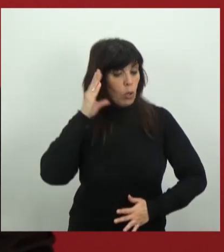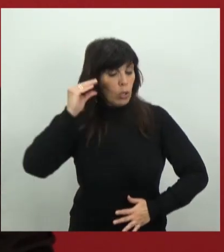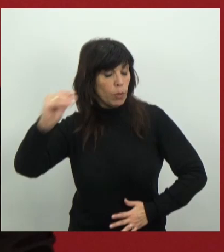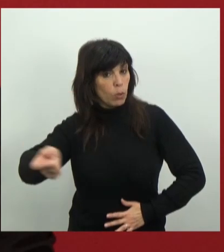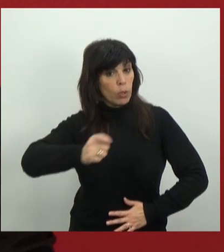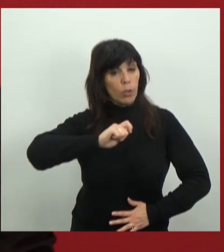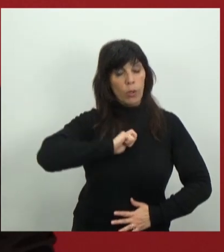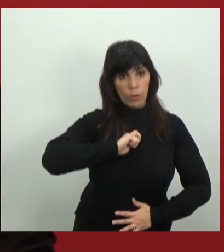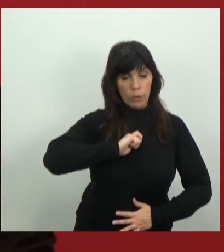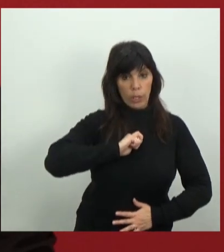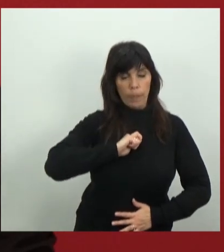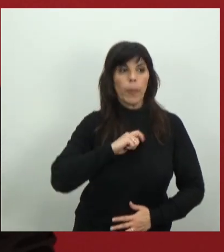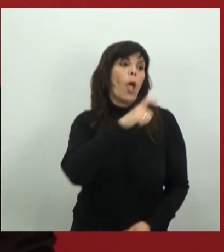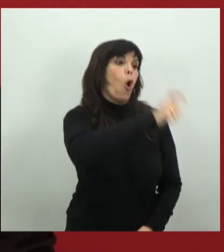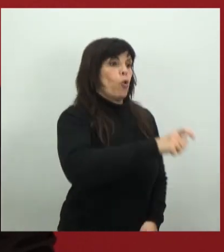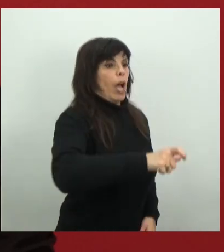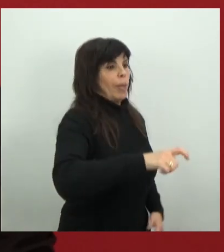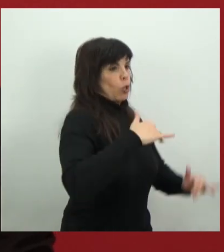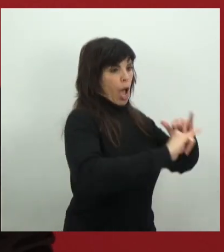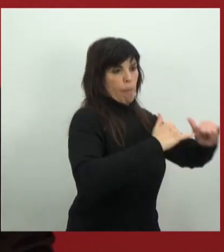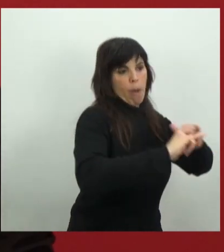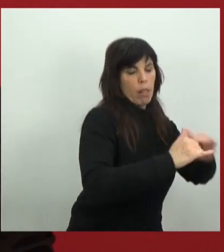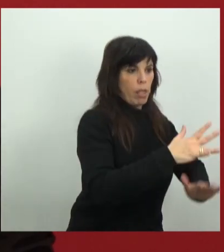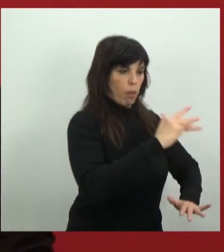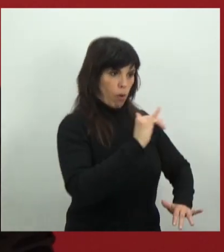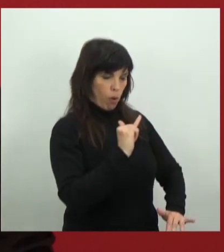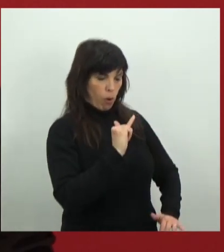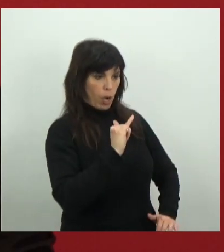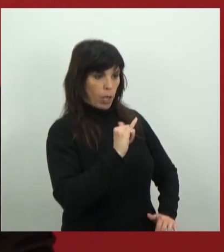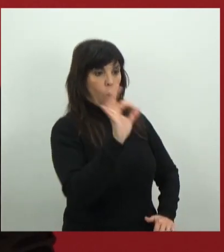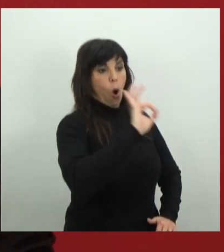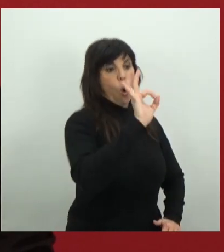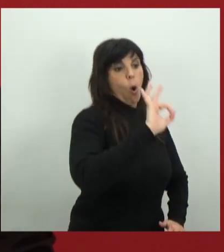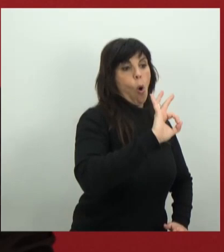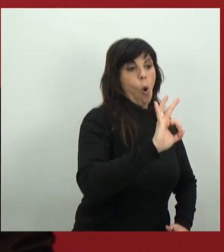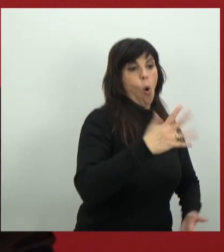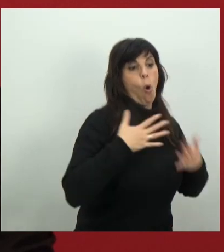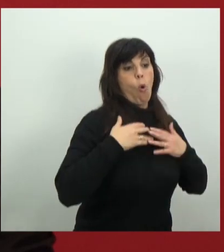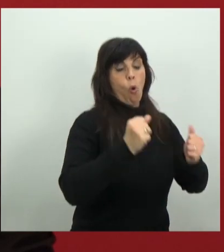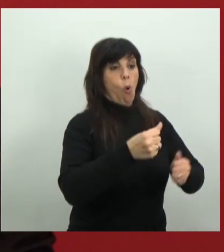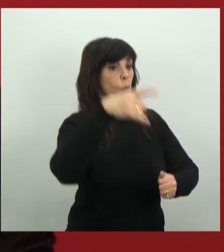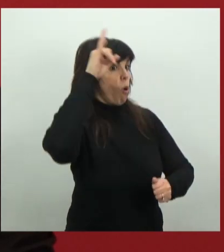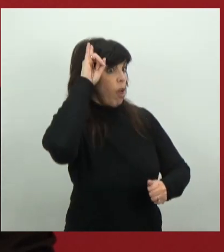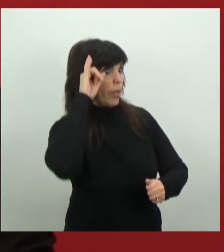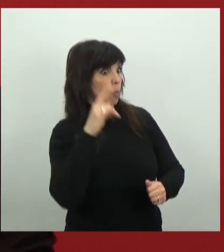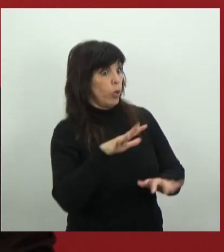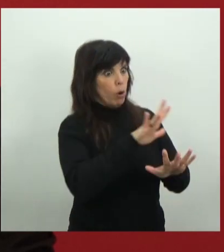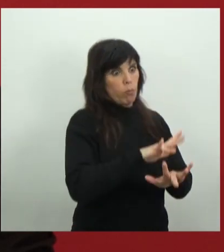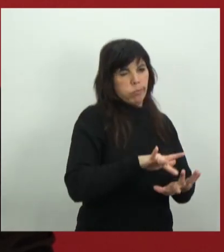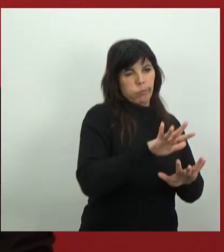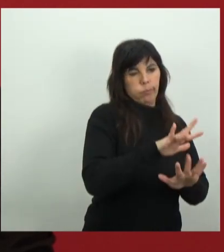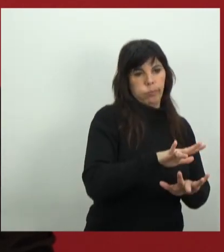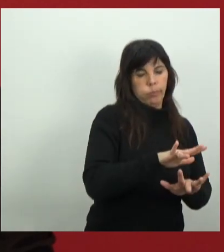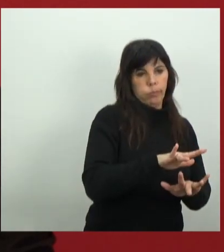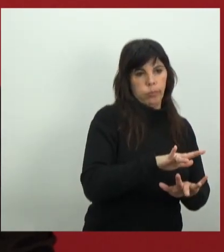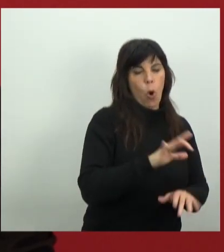persona que está bajo maldición, que está bajo una influencia diabólica, demoníaca,